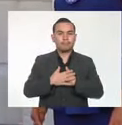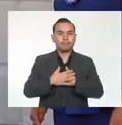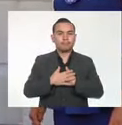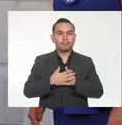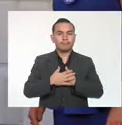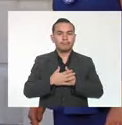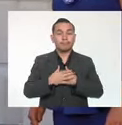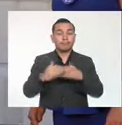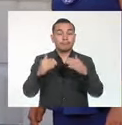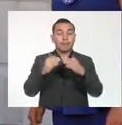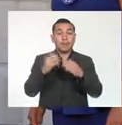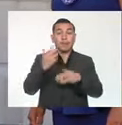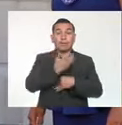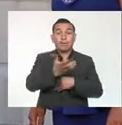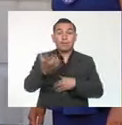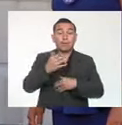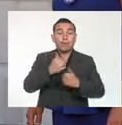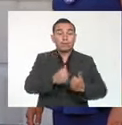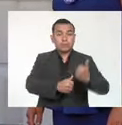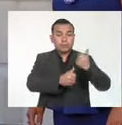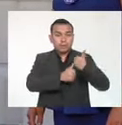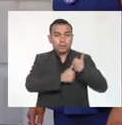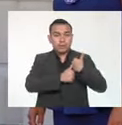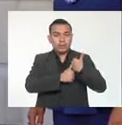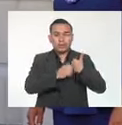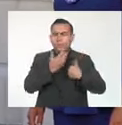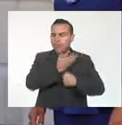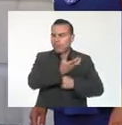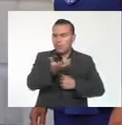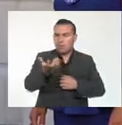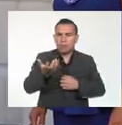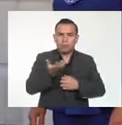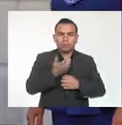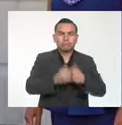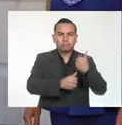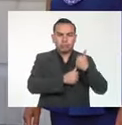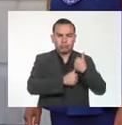a nuestra querida tropa, nuestros cadetes, a nuestros oficiales,